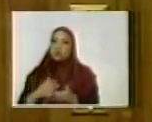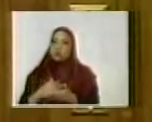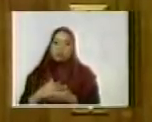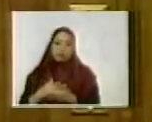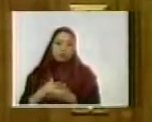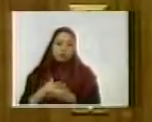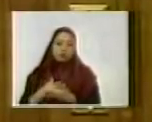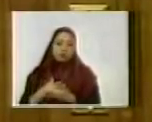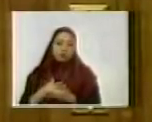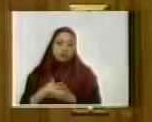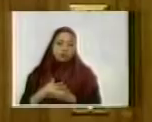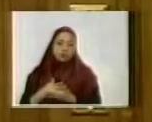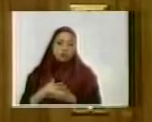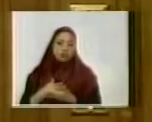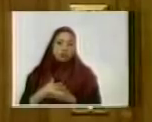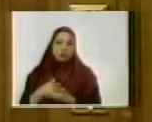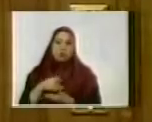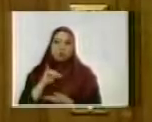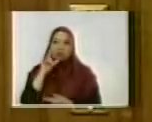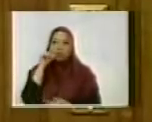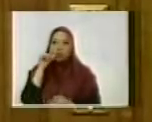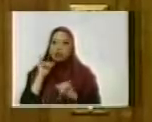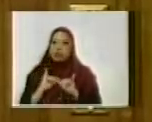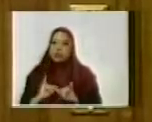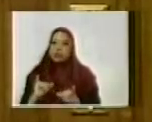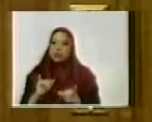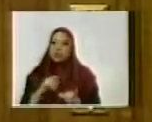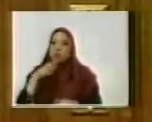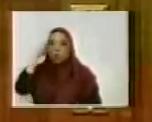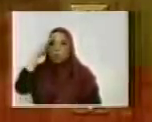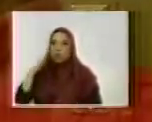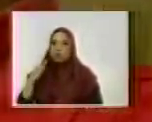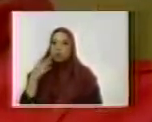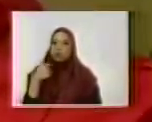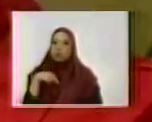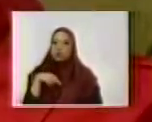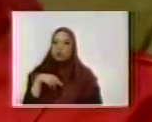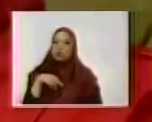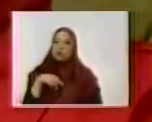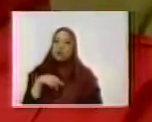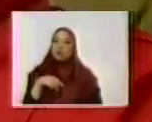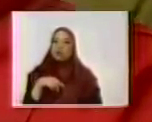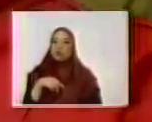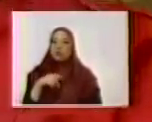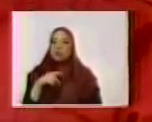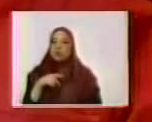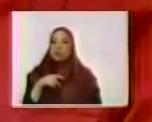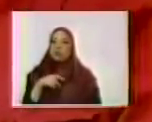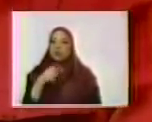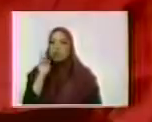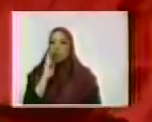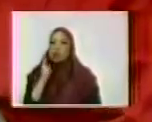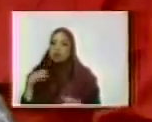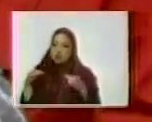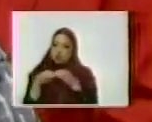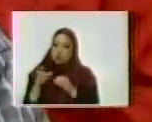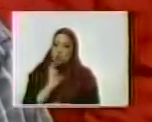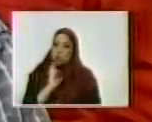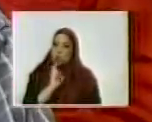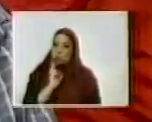ayer, y es un militante, yo lo ubico, de las Rojas